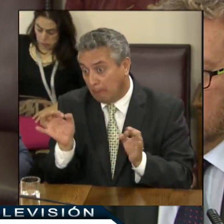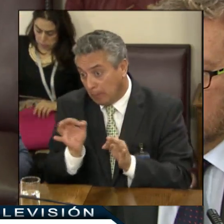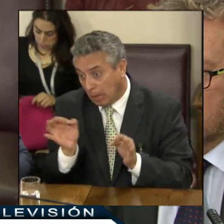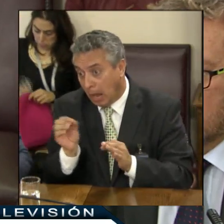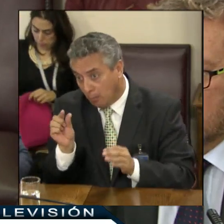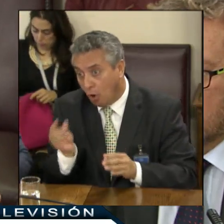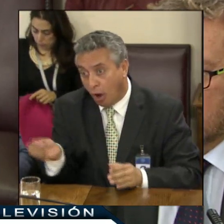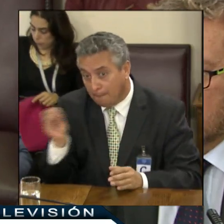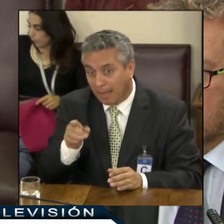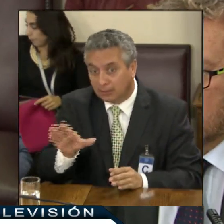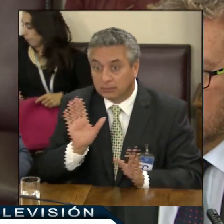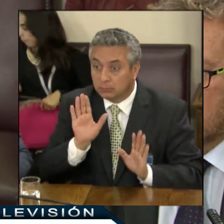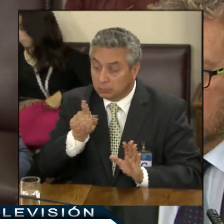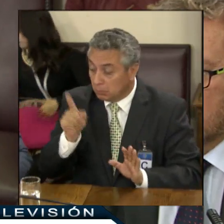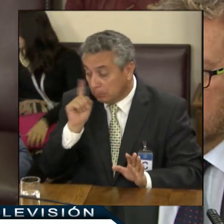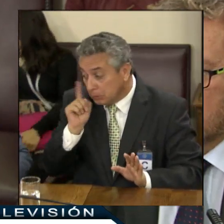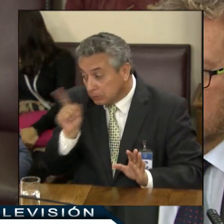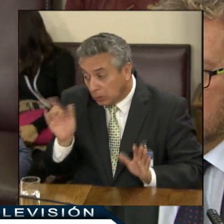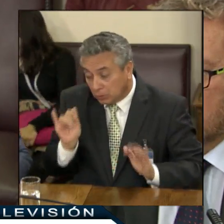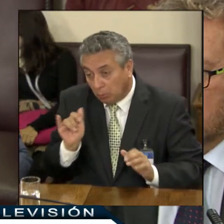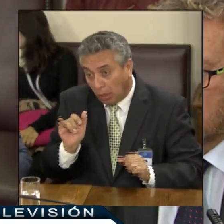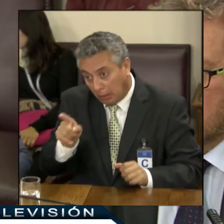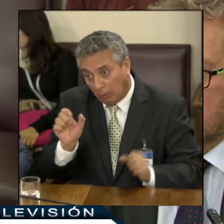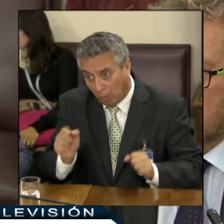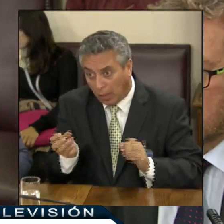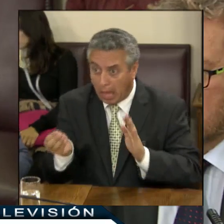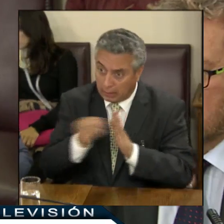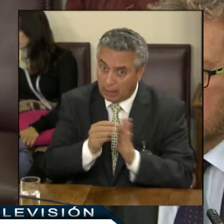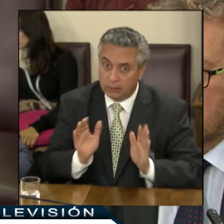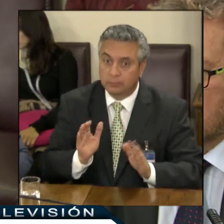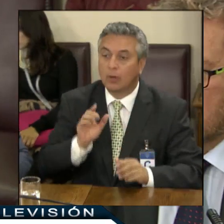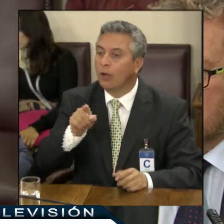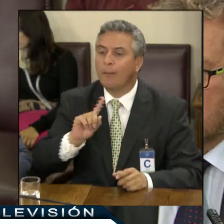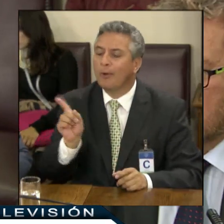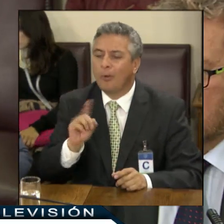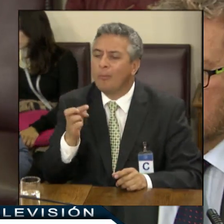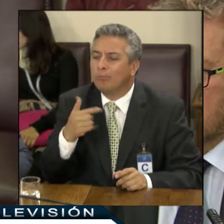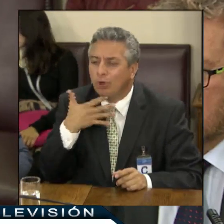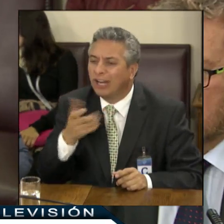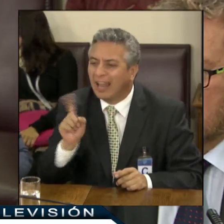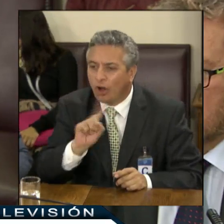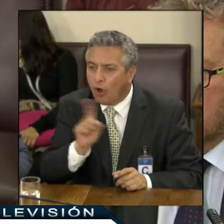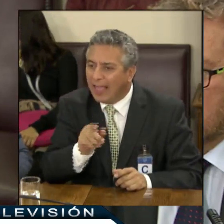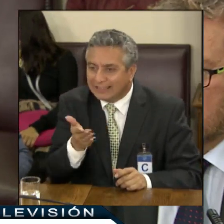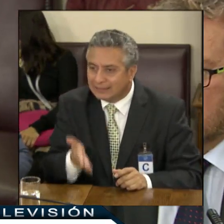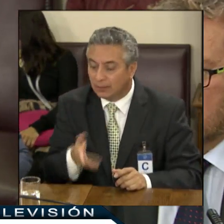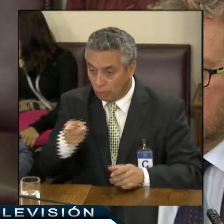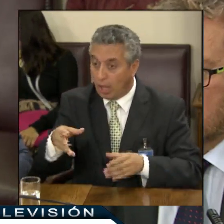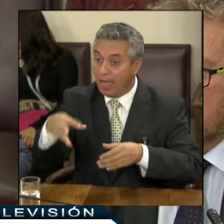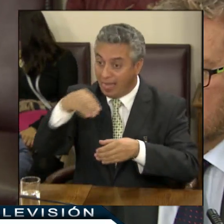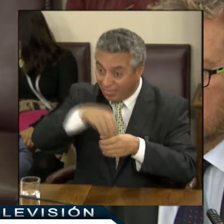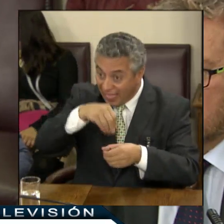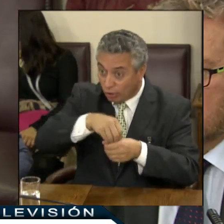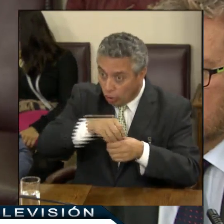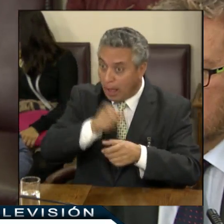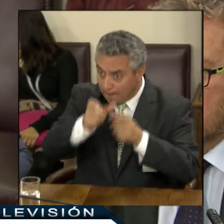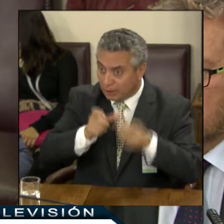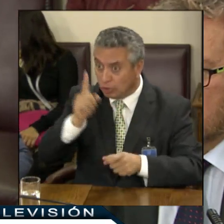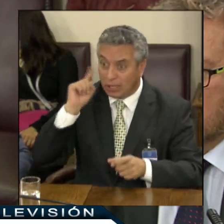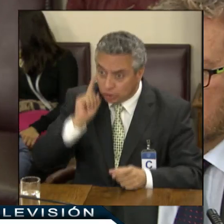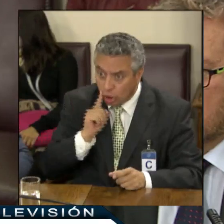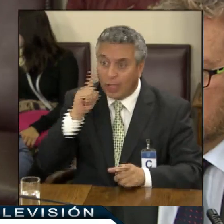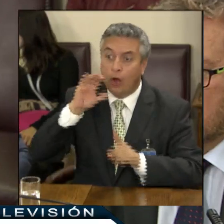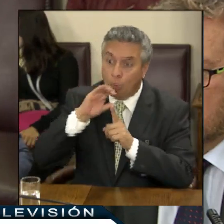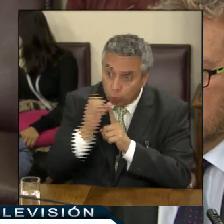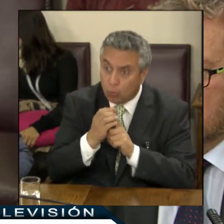más eh en la instancia que ustedes esen pertinente de Por qué no es procedente esa distinción siendo que dentro de las personas sordas con cultura